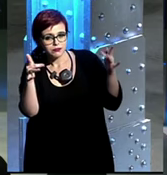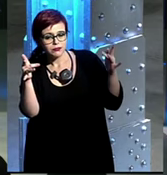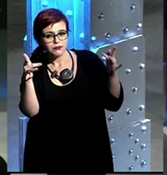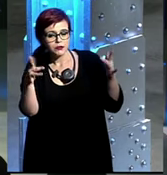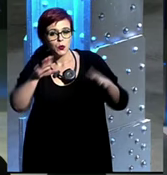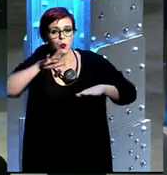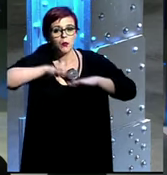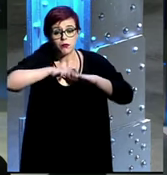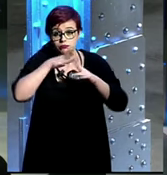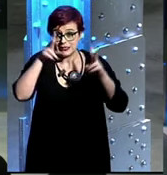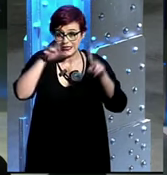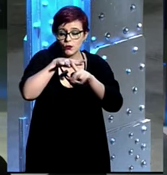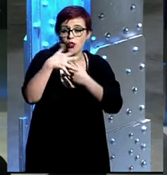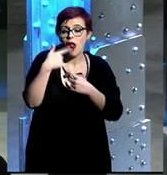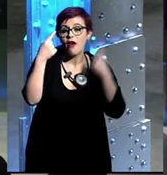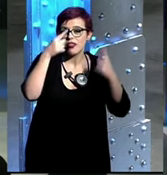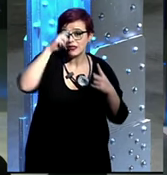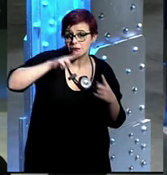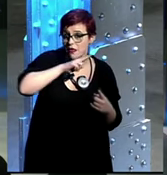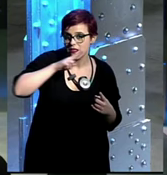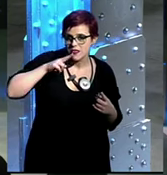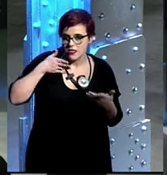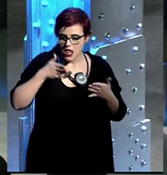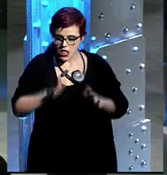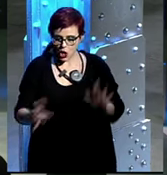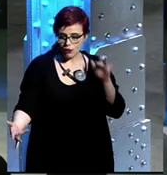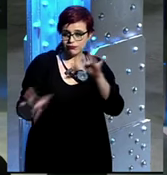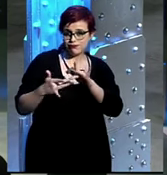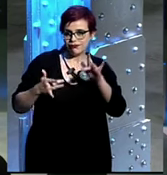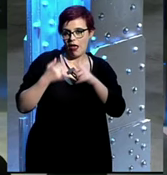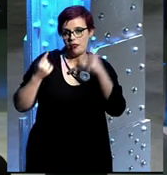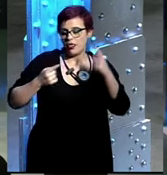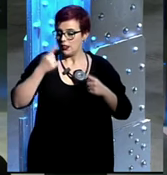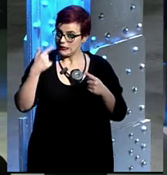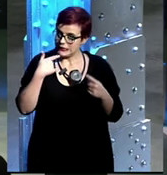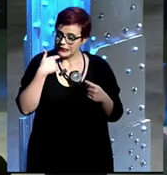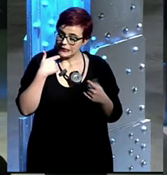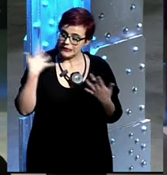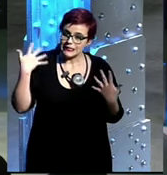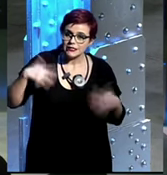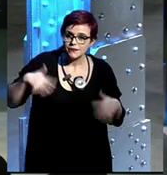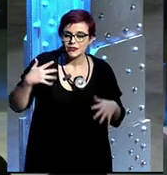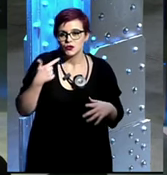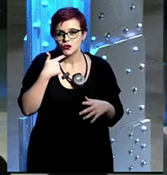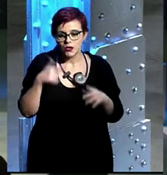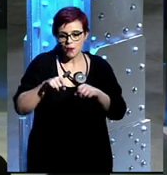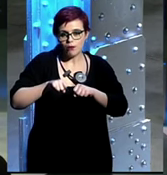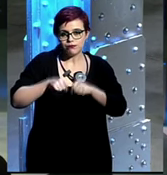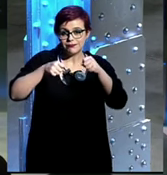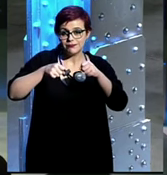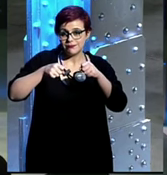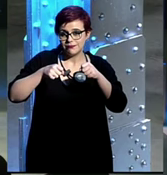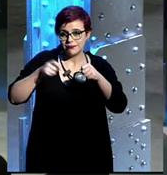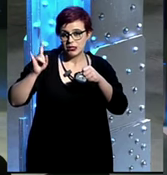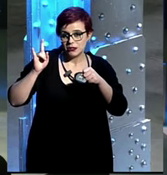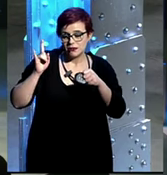haber entre padres e hijos tampoco funciona exactamente así. Y también hay ese chasquido. Entonces, a mí me da la